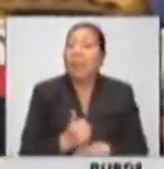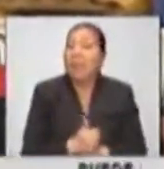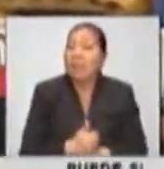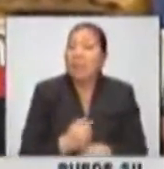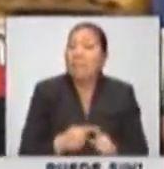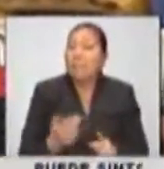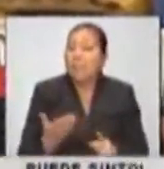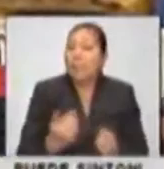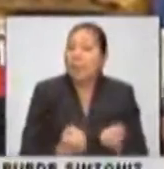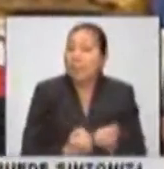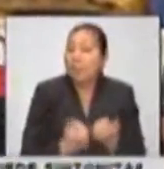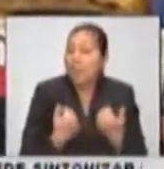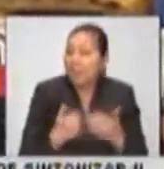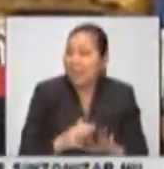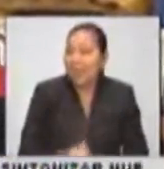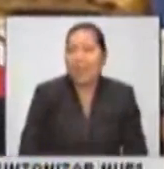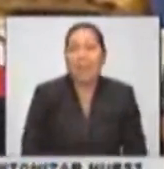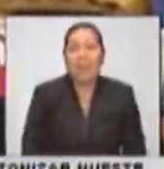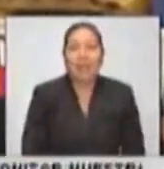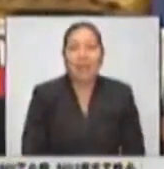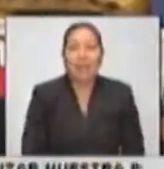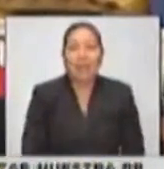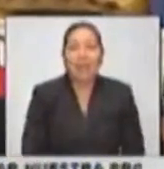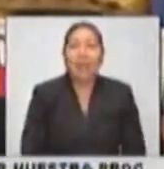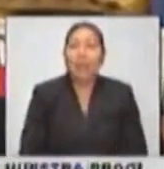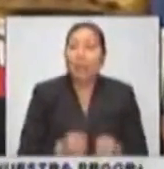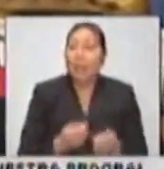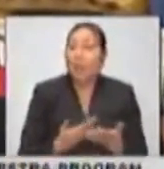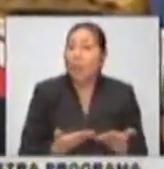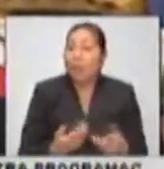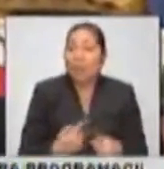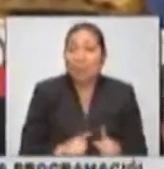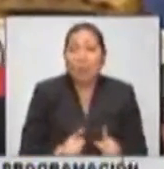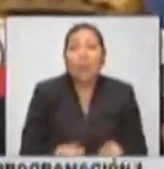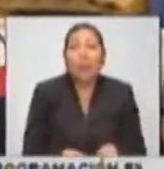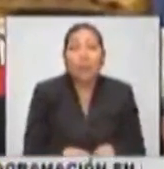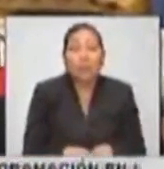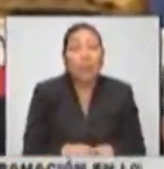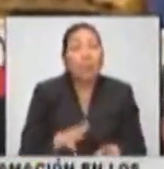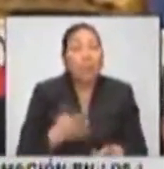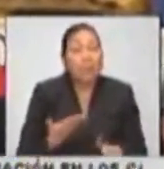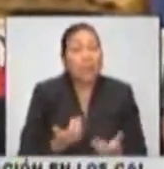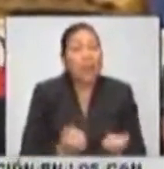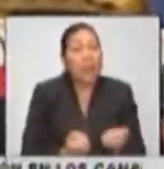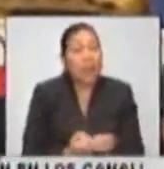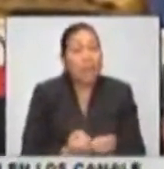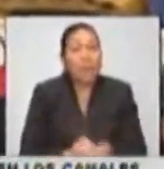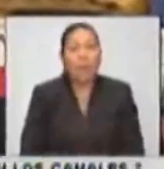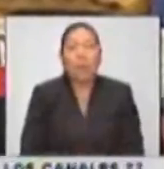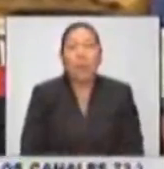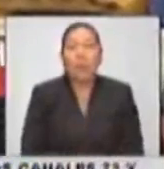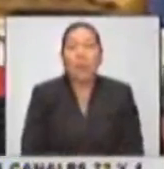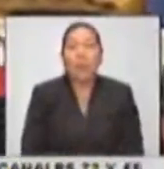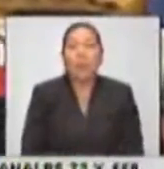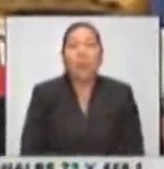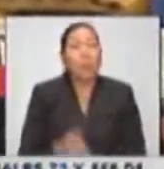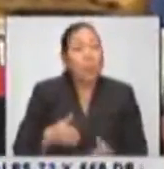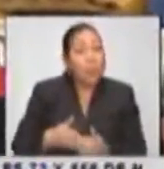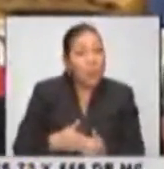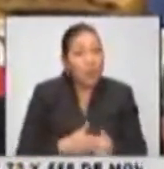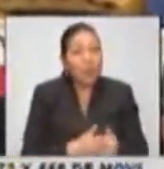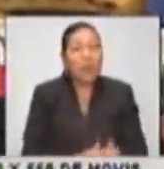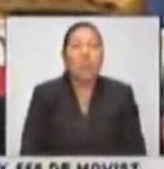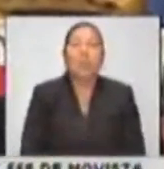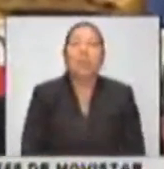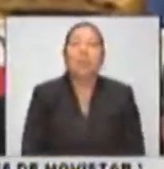asesoramiento, pedir el apoyo ya, ¿no? O sea, nos exigen cosas, pero nosotros también podemos ir apoyo, pedir apoyo en una